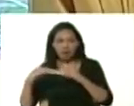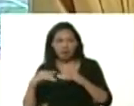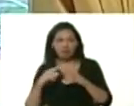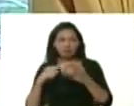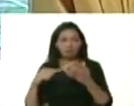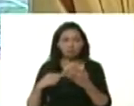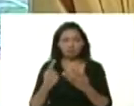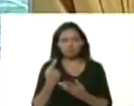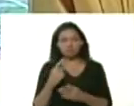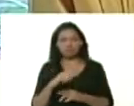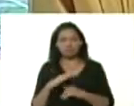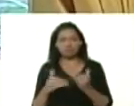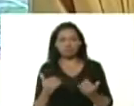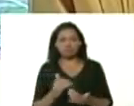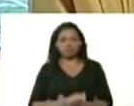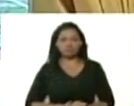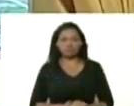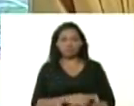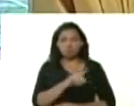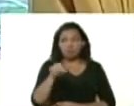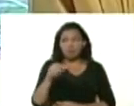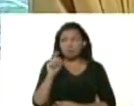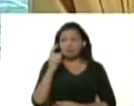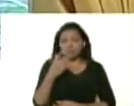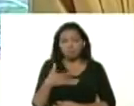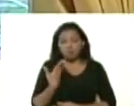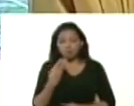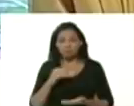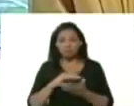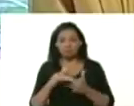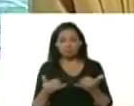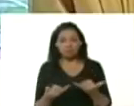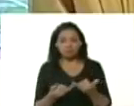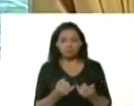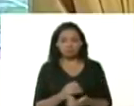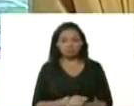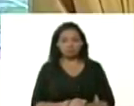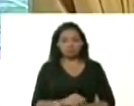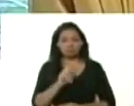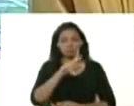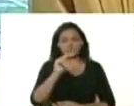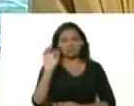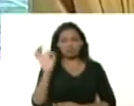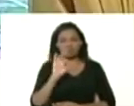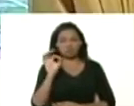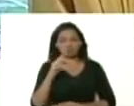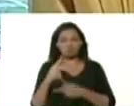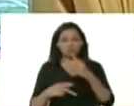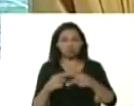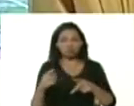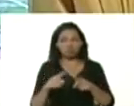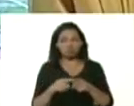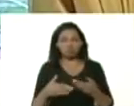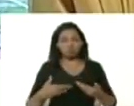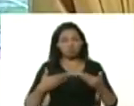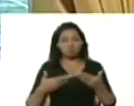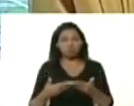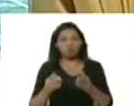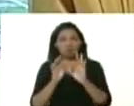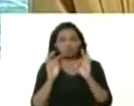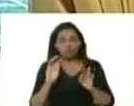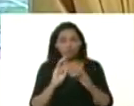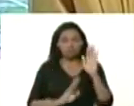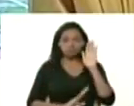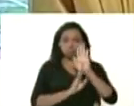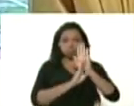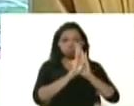que ustedes necesitan. Si ustedes pueden colocar en el comercio exterior un 30% de sus productos, eso les va a dar caja para